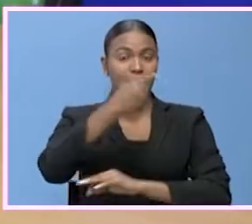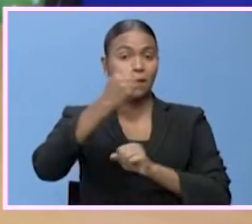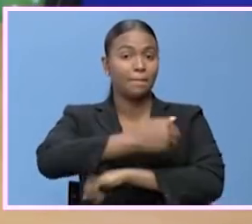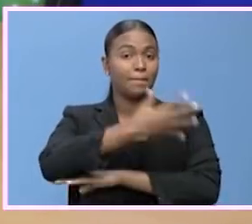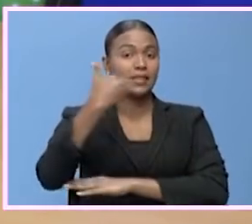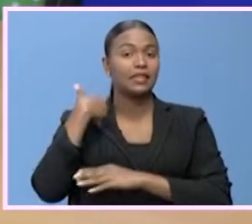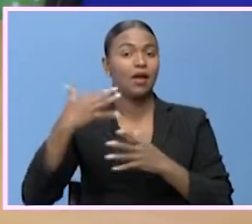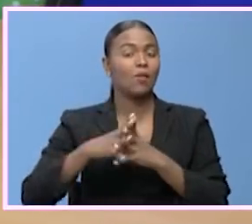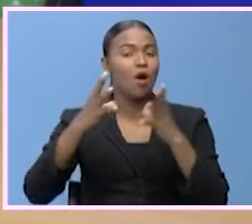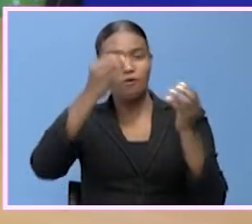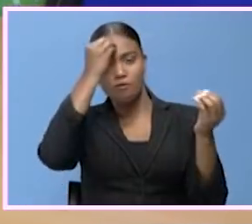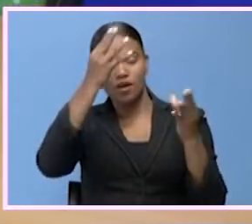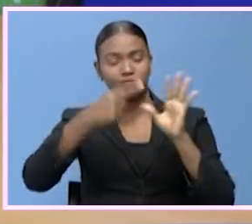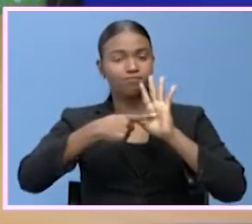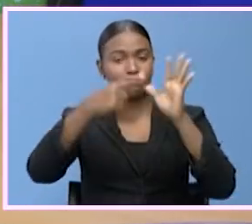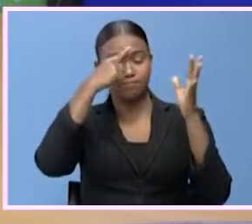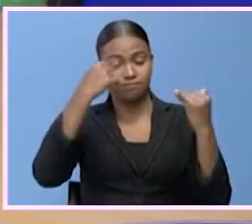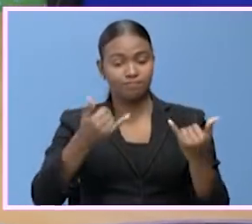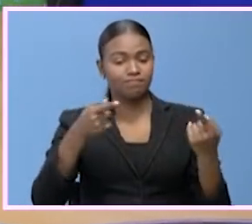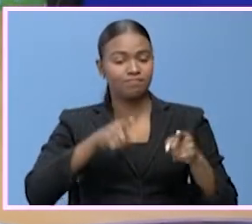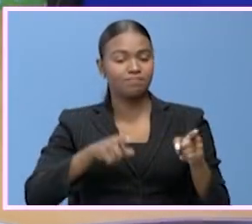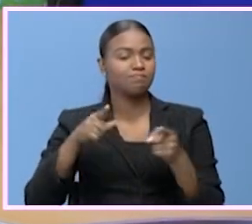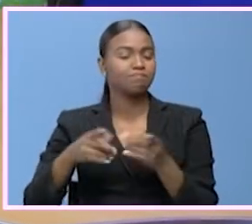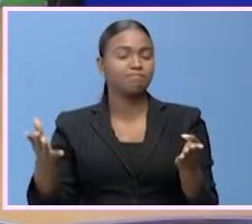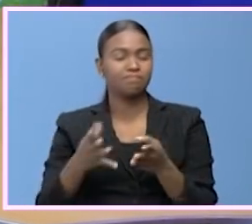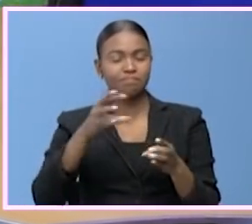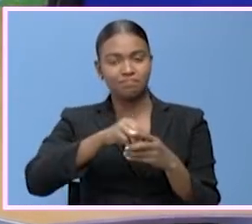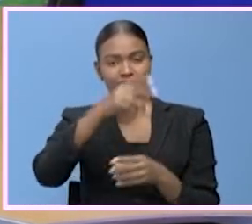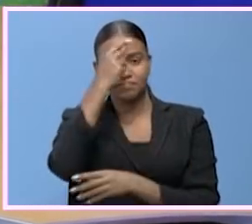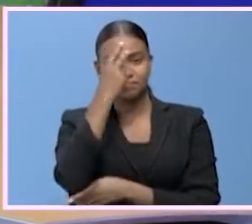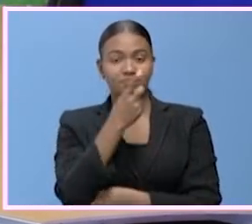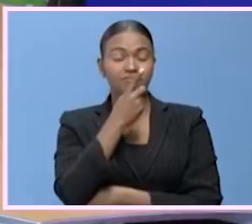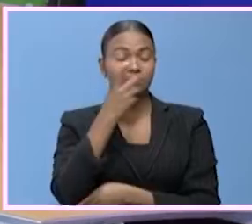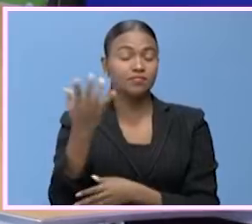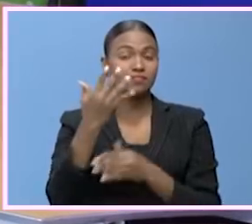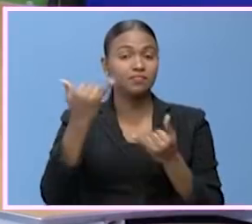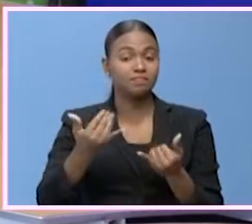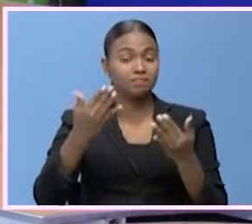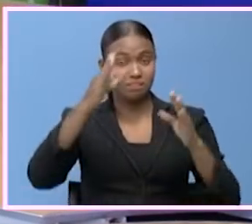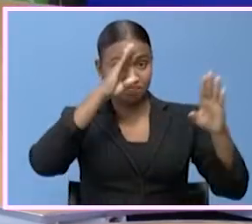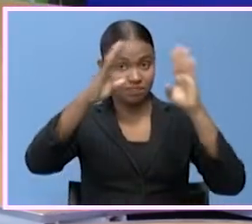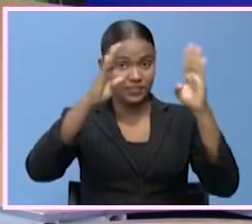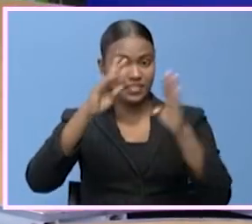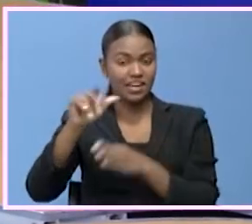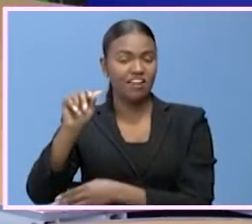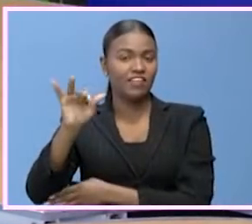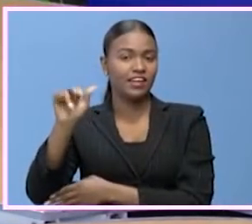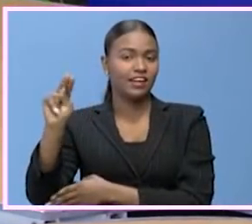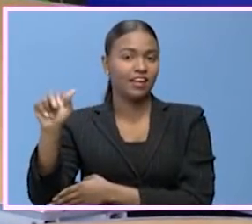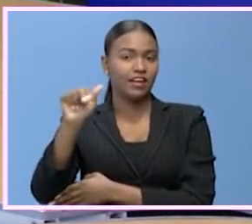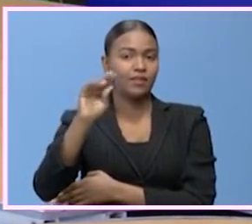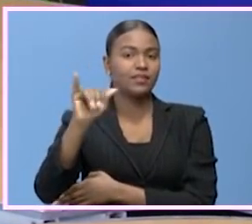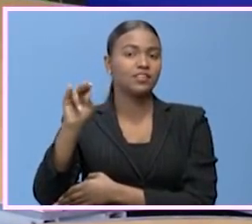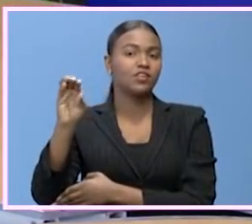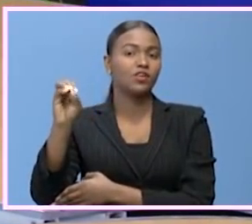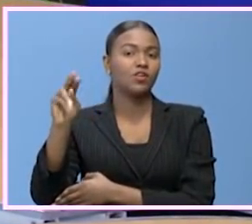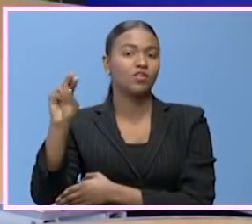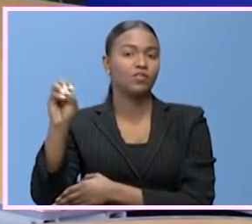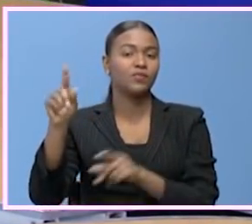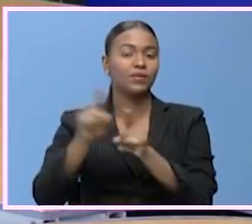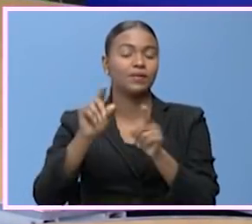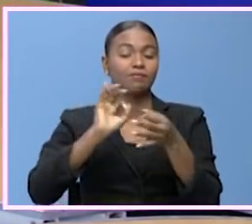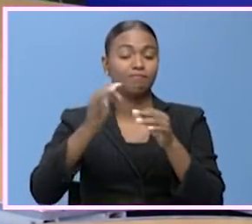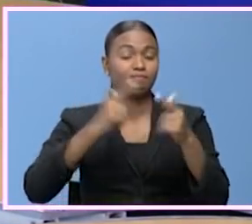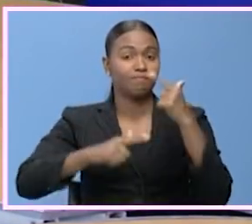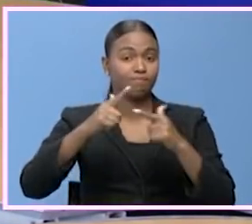muchas informaciones que comentarles hoy ocurridas en República Dominicana. Les saluda Rafaelina Bisonó y, por supuesto, nuestra intérprete en